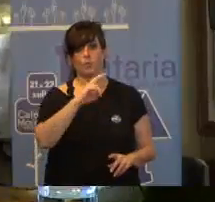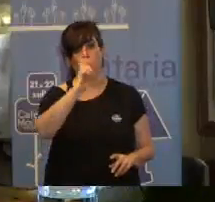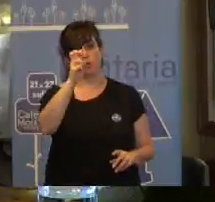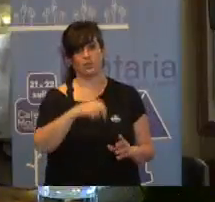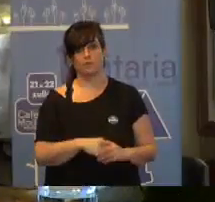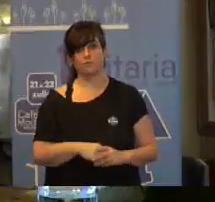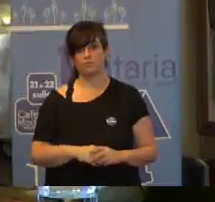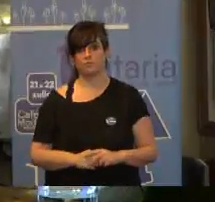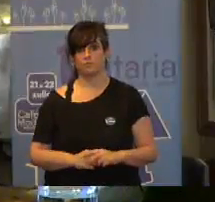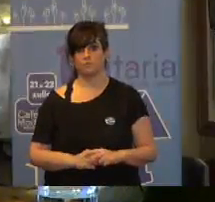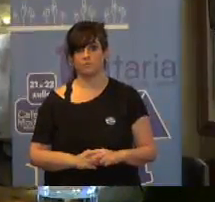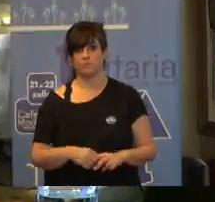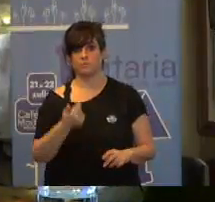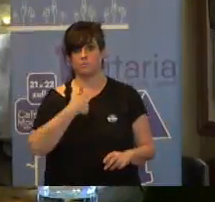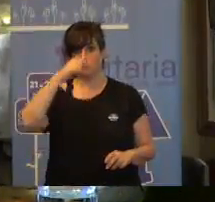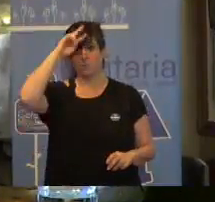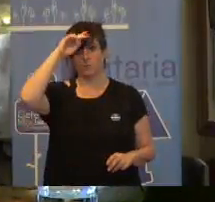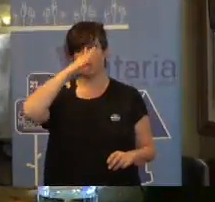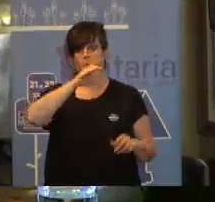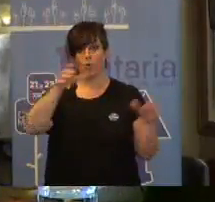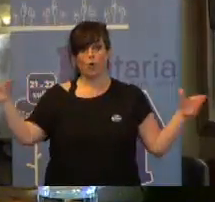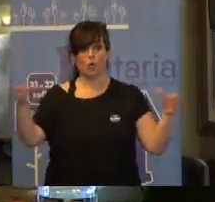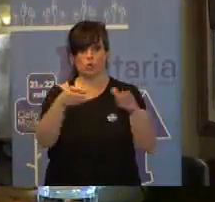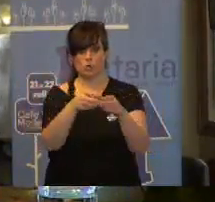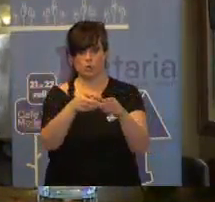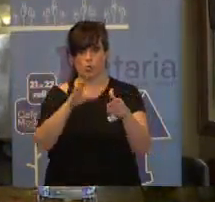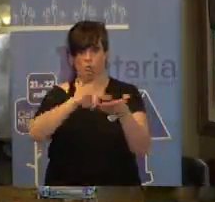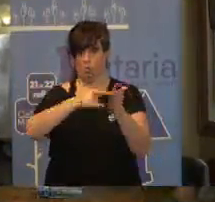Eu estou máis preocupado polo conxunto, polo